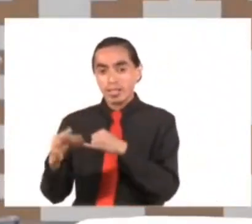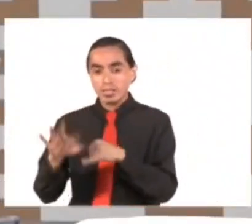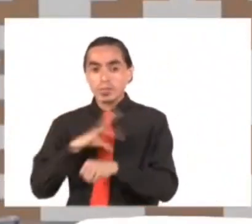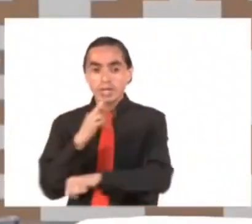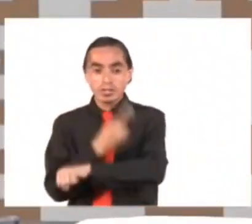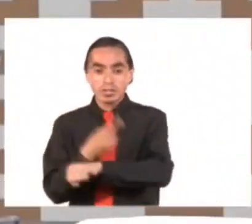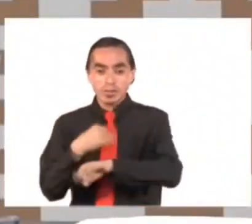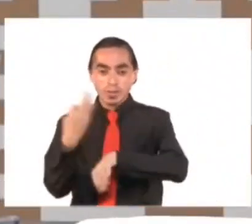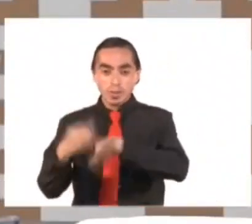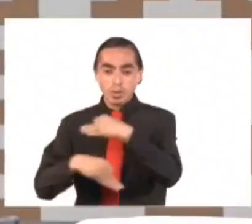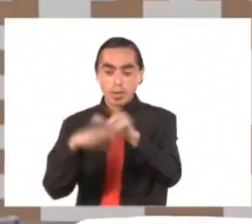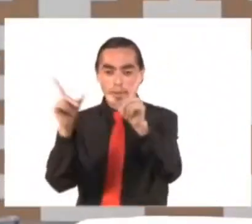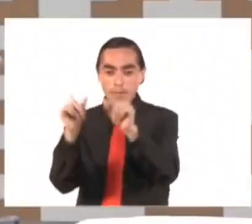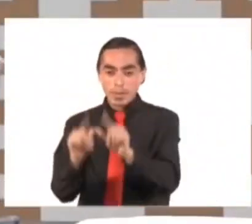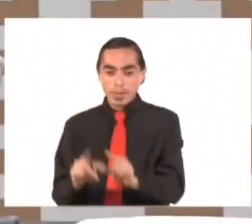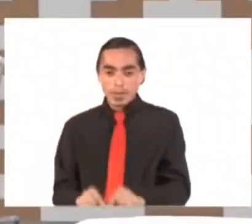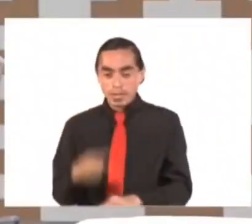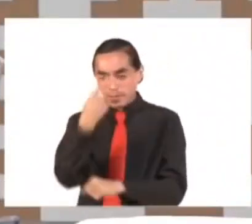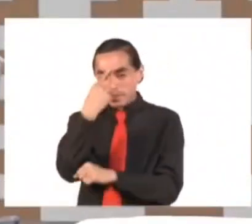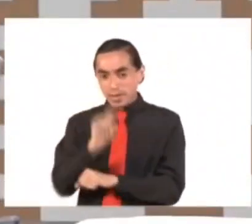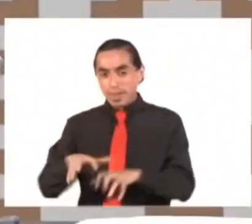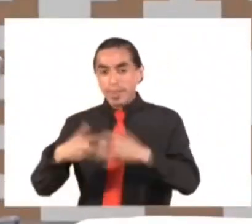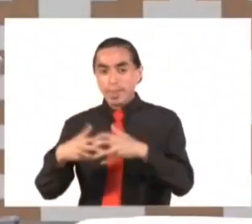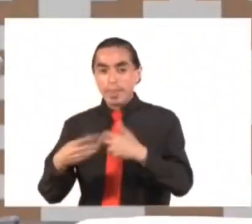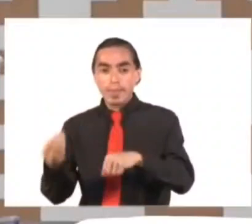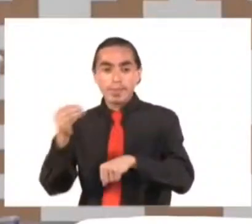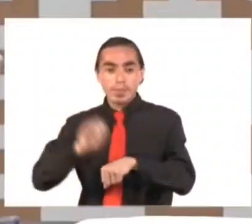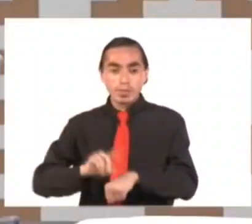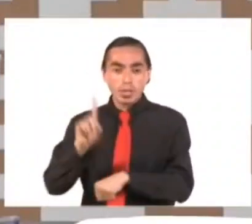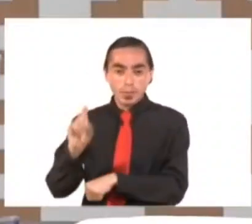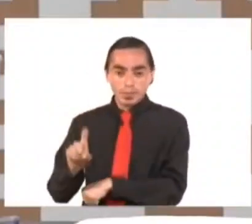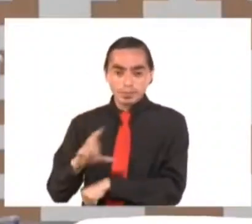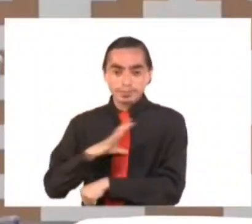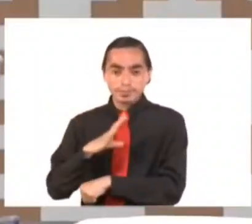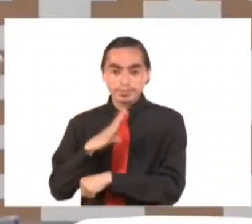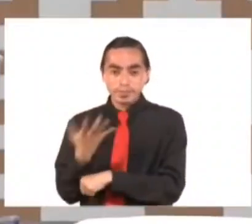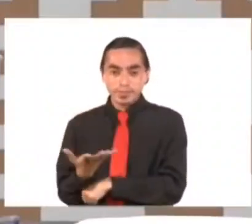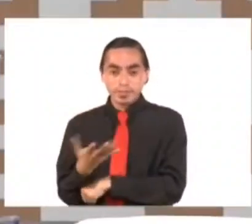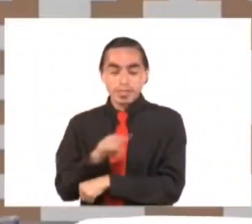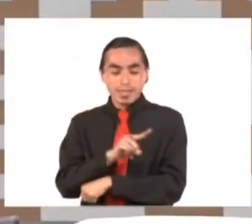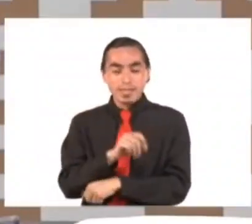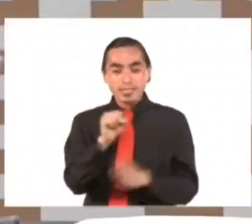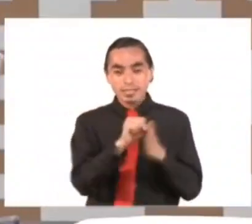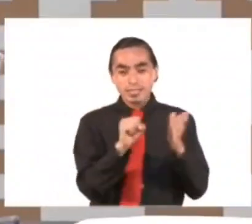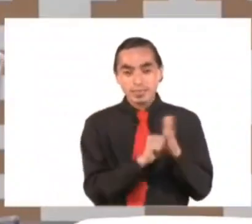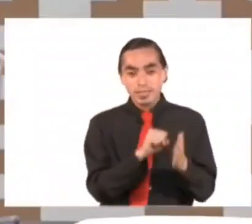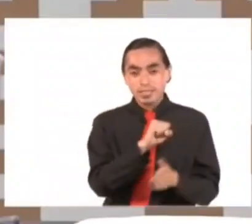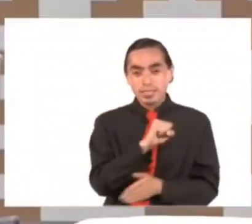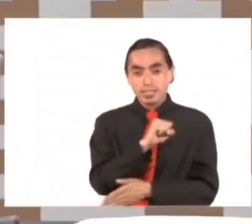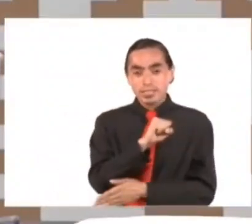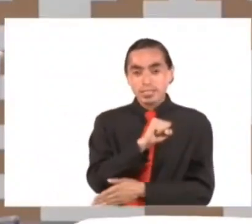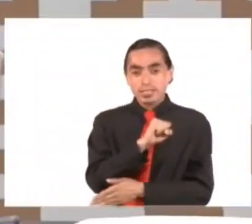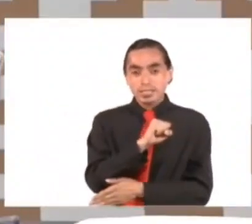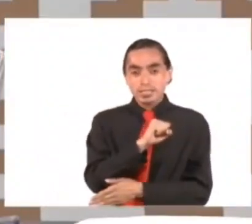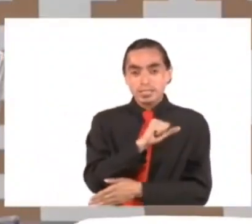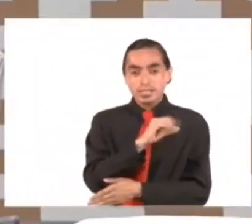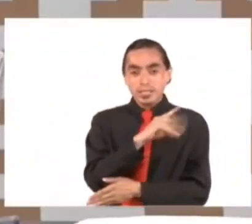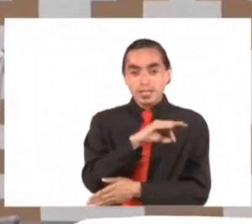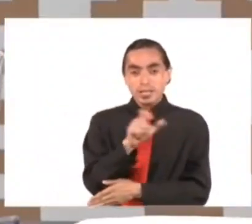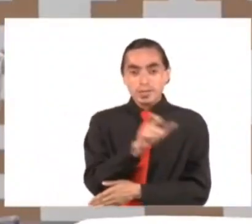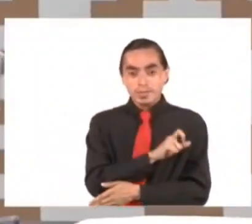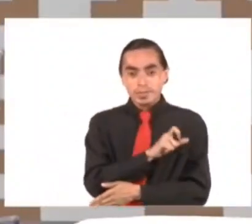de los trámites para la factibilidad hidráulica de la instalación de servicios hidráulicos a través del sistema SACMEX, reduciendo mediante